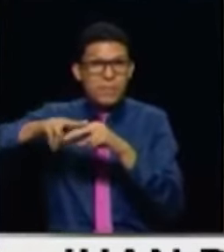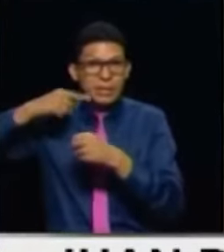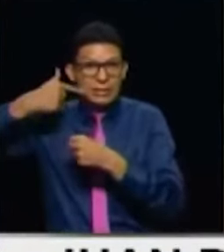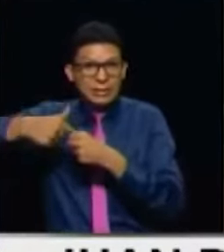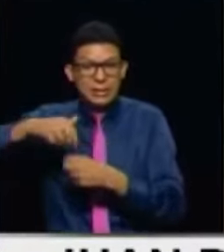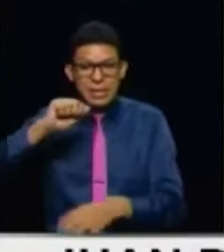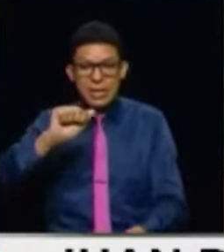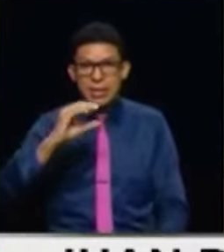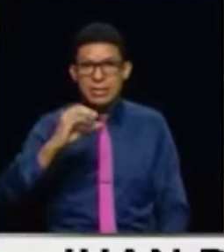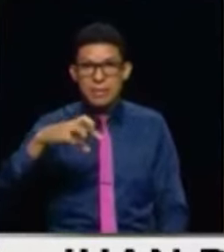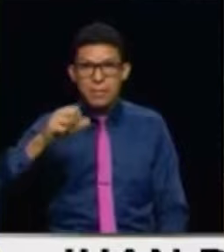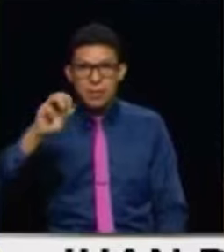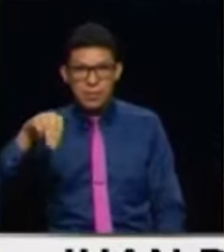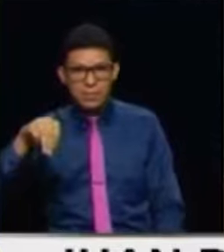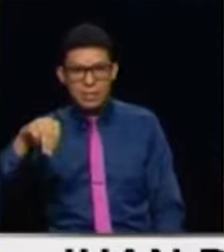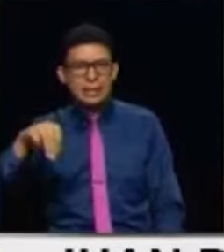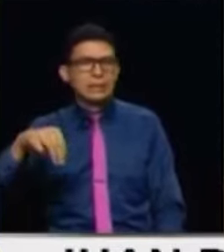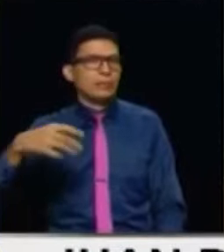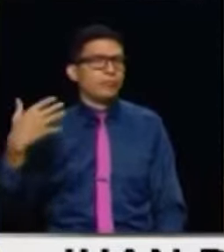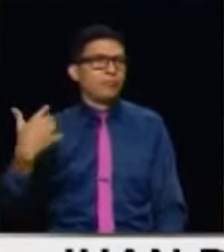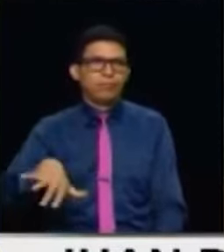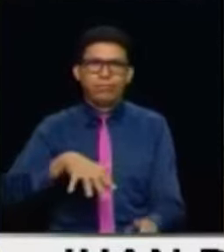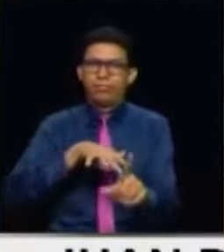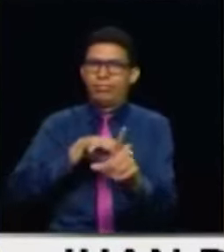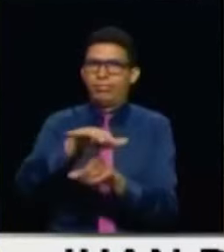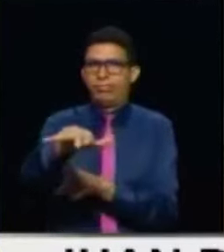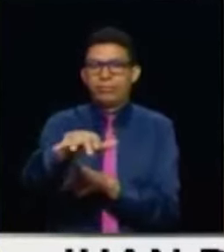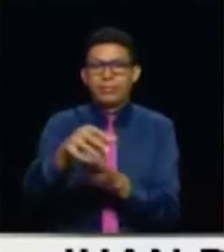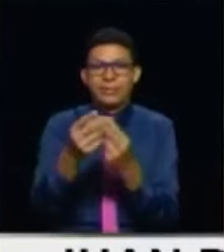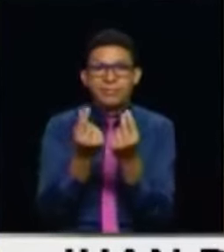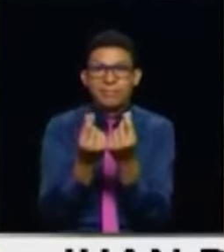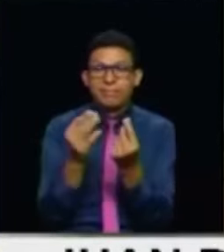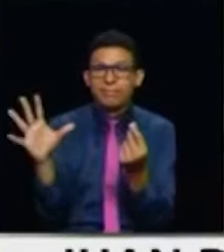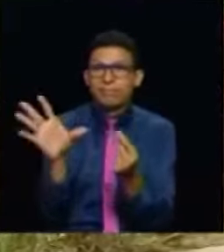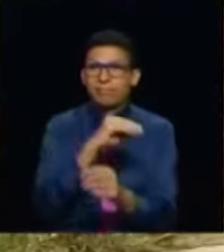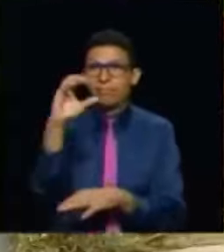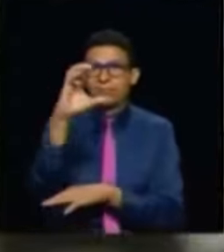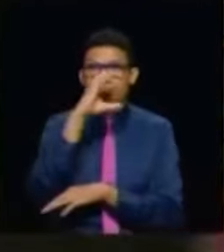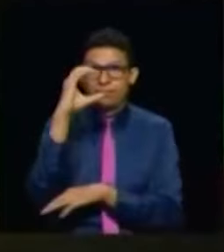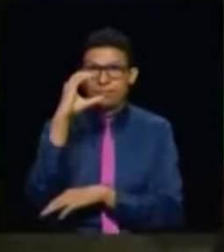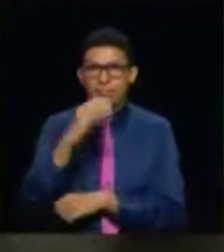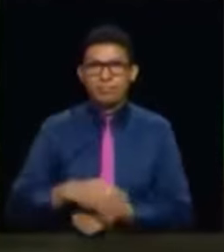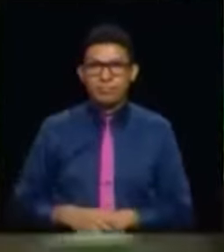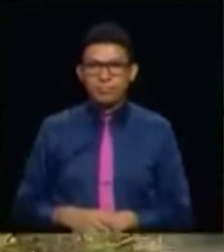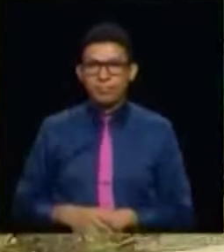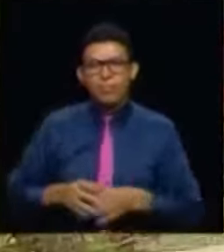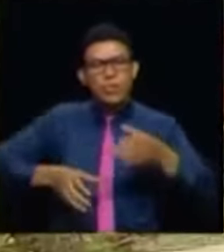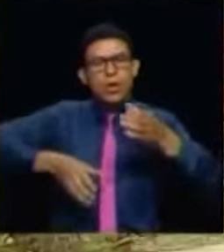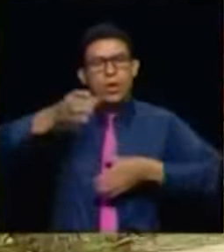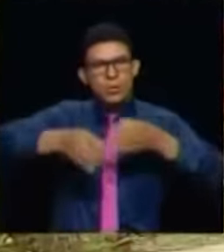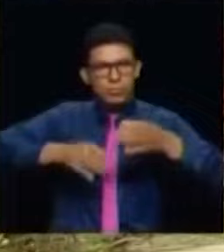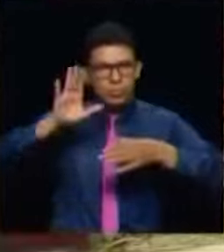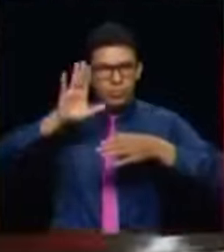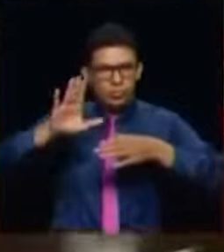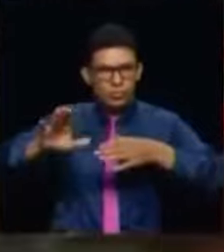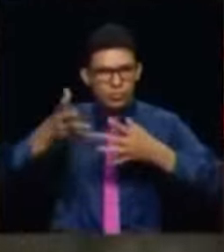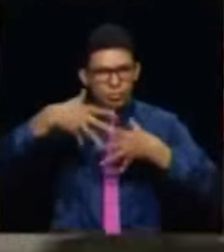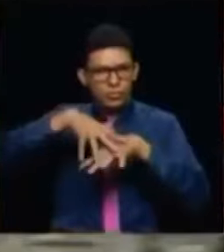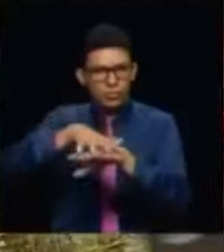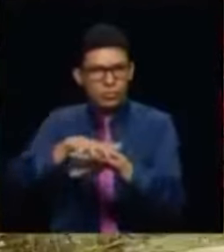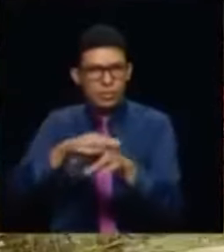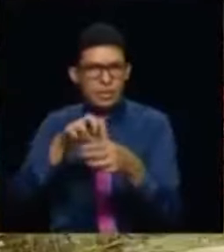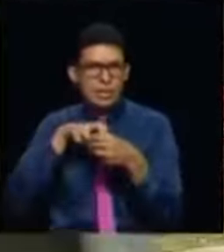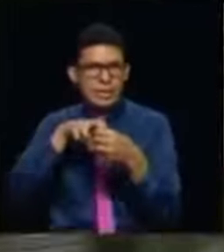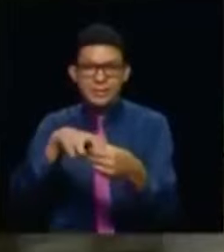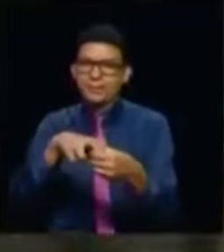CPM necesariamente va a impactar el bolsillo de todos los colombianos. Para la Cámara Intergremial de Transportes, esta medida no es conveniente